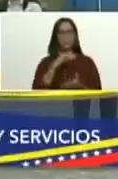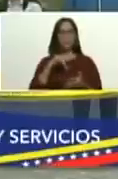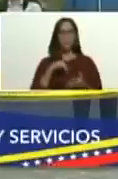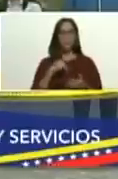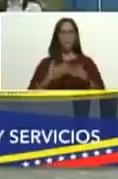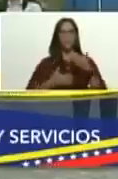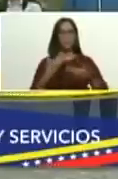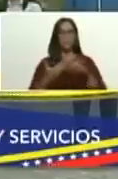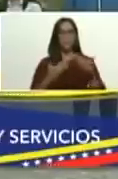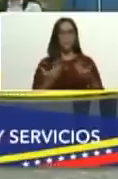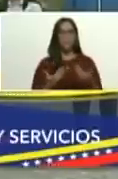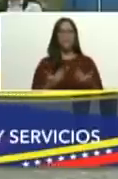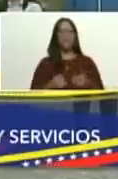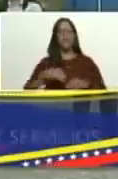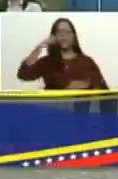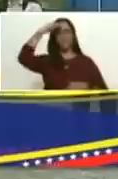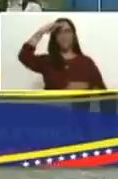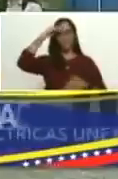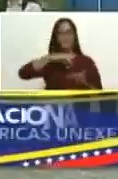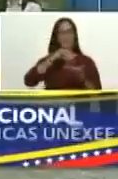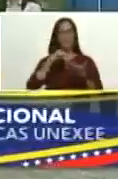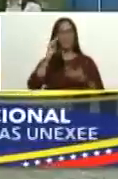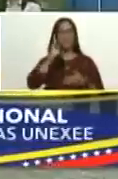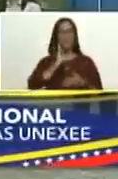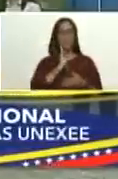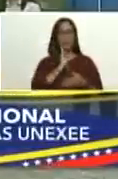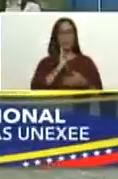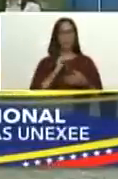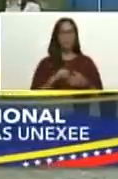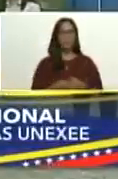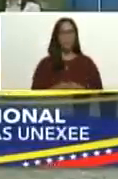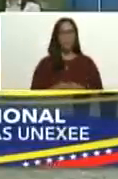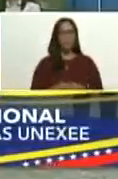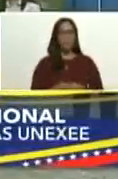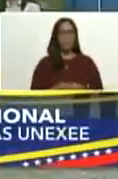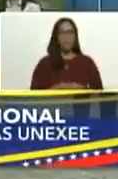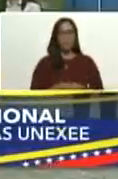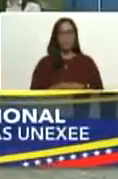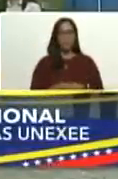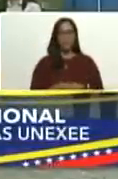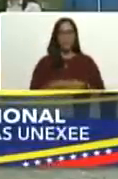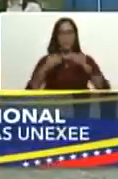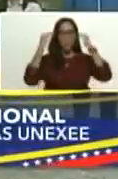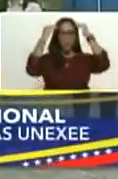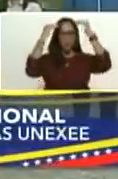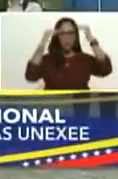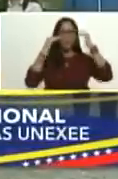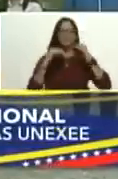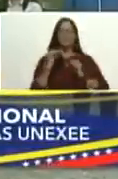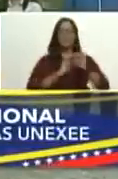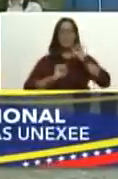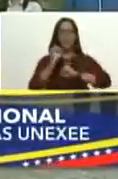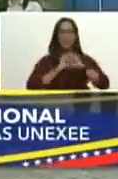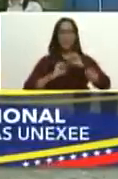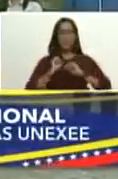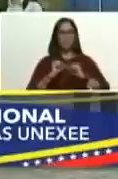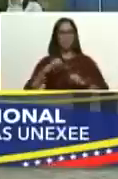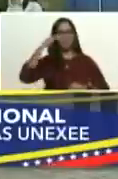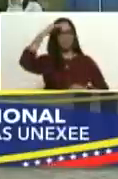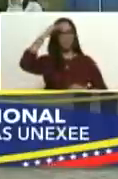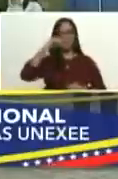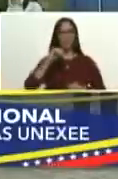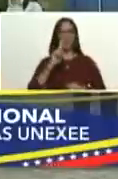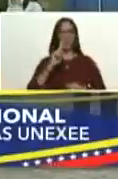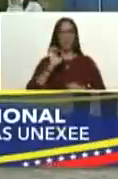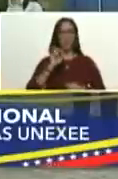en la Fuerza Armada Nacional Bolivariana, el segundo comandante de la Región Estratégica de Defensa Integral Guayana, general de división Juvenal